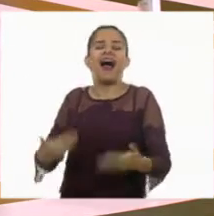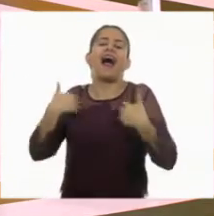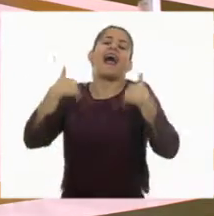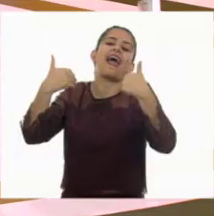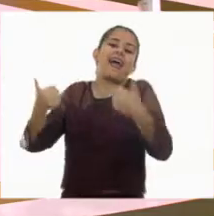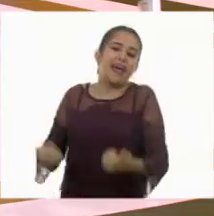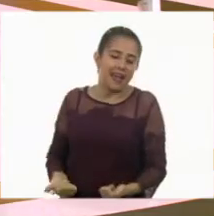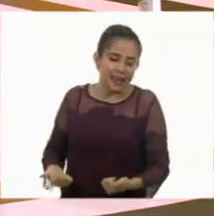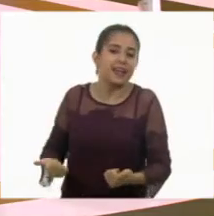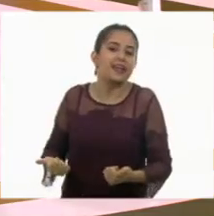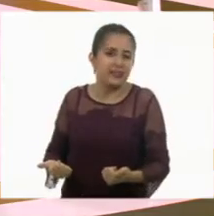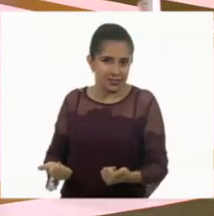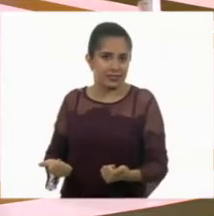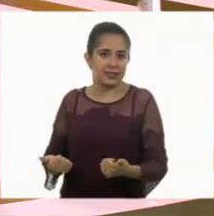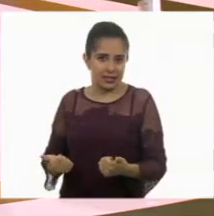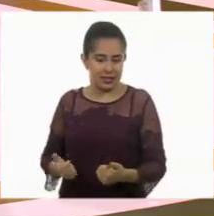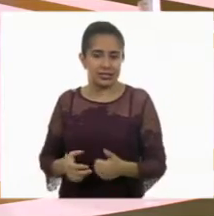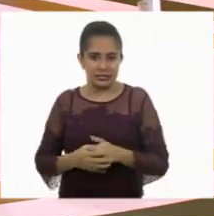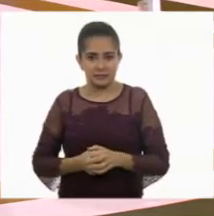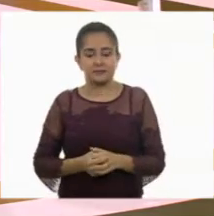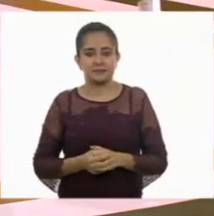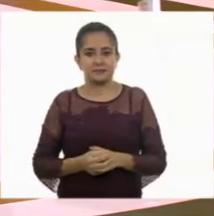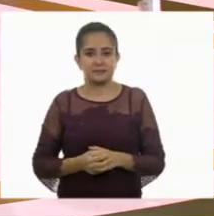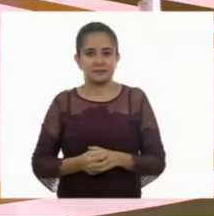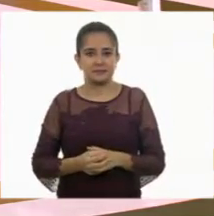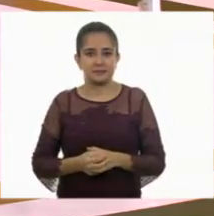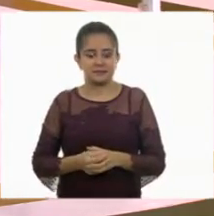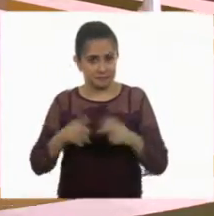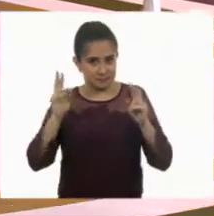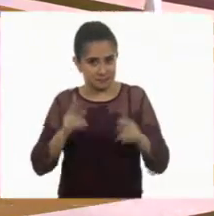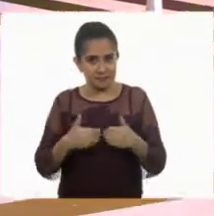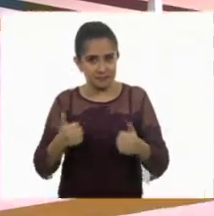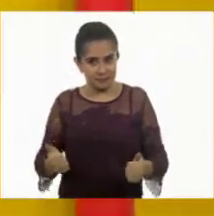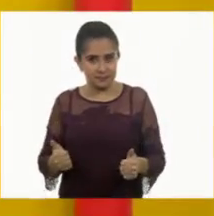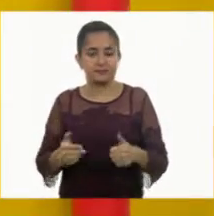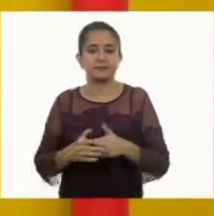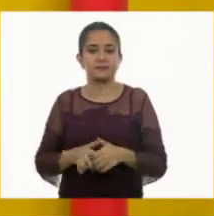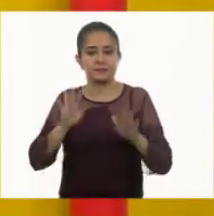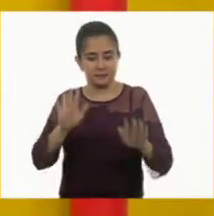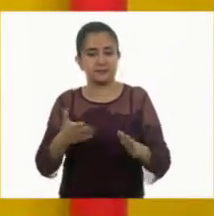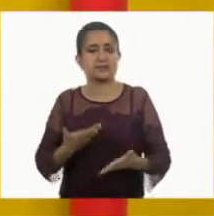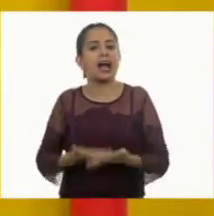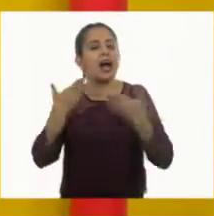tiempo y el espacio en el que surgió la situación, ¿verdad? Bueno,